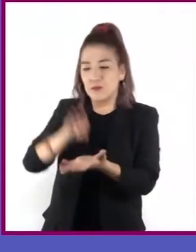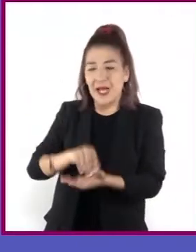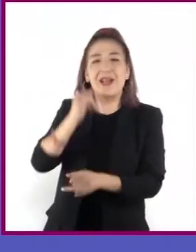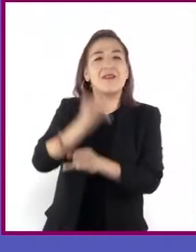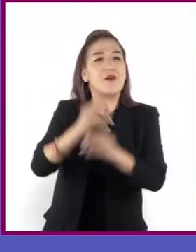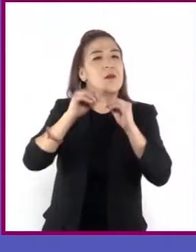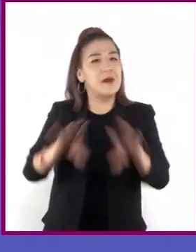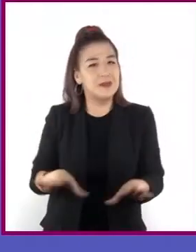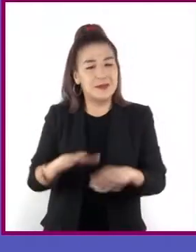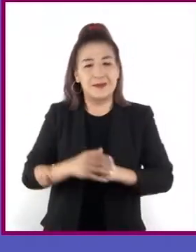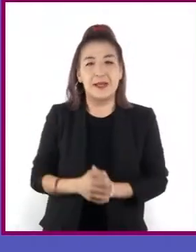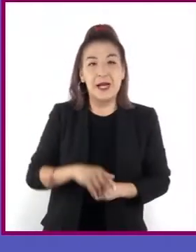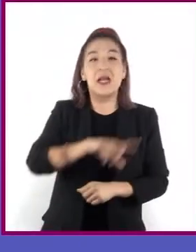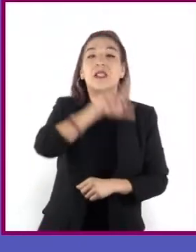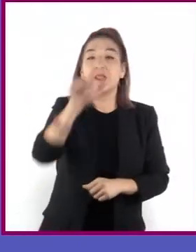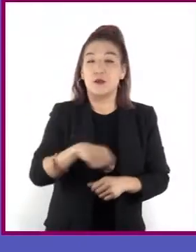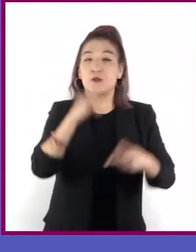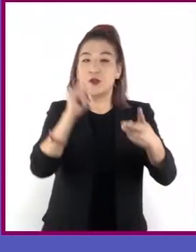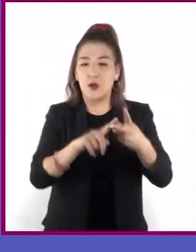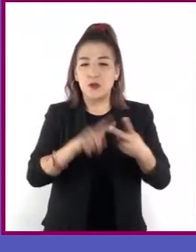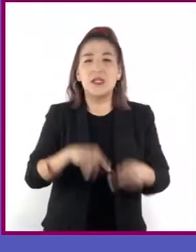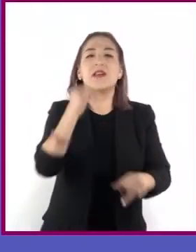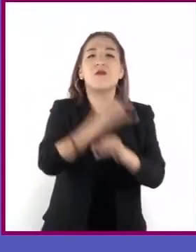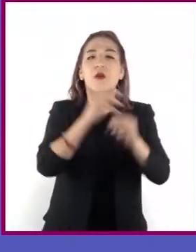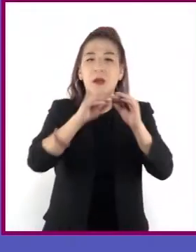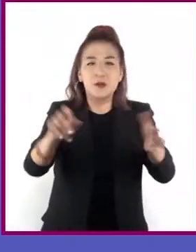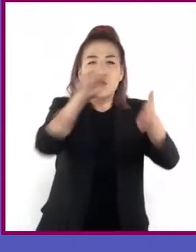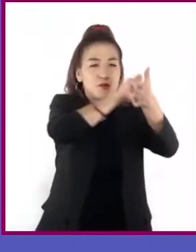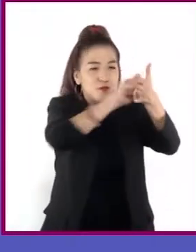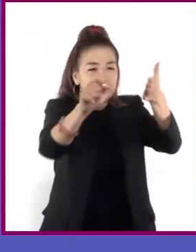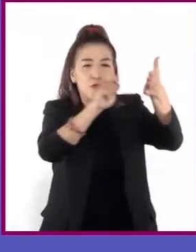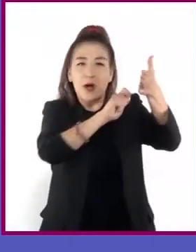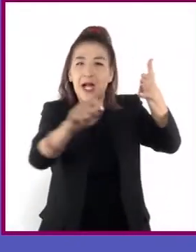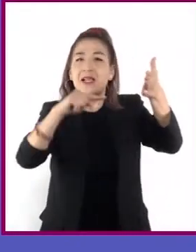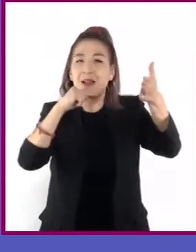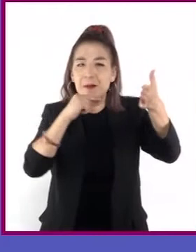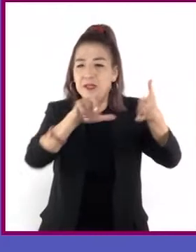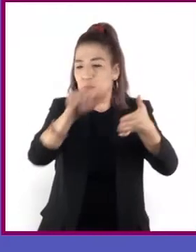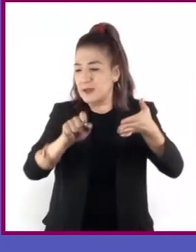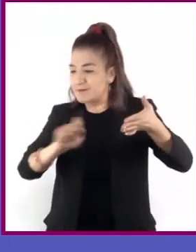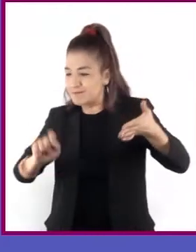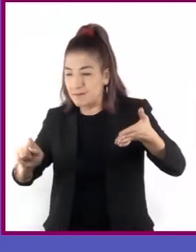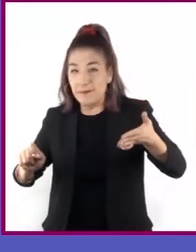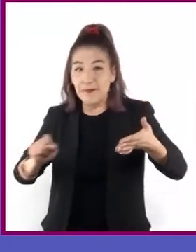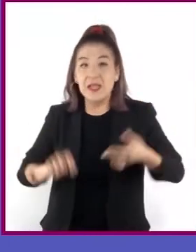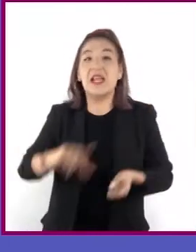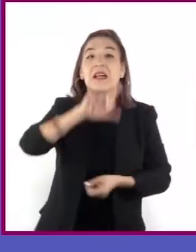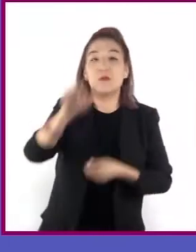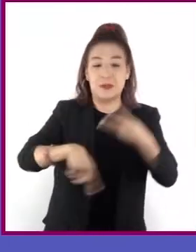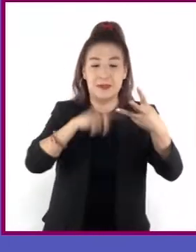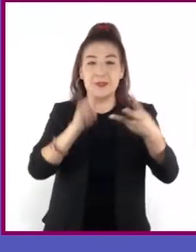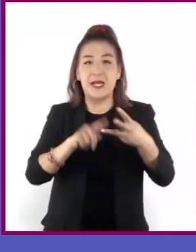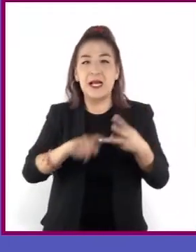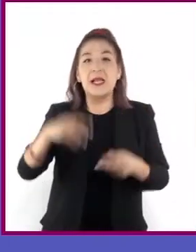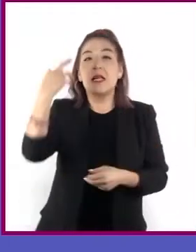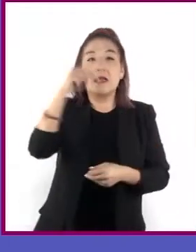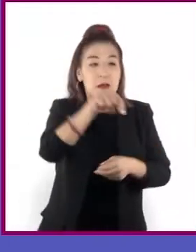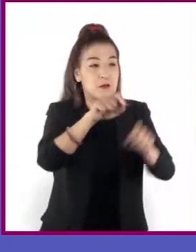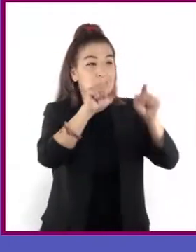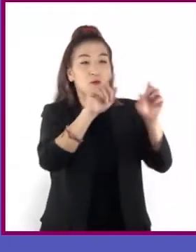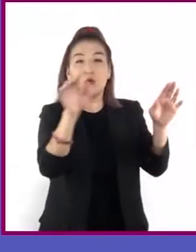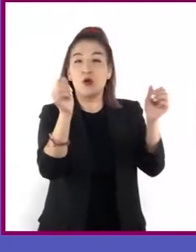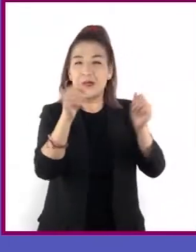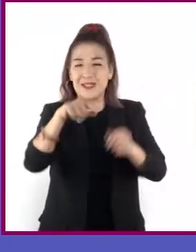2, se realizaron anotaciones y subrayaron los textos. Número 3, se verificó que lo subrayado tuviera